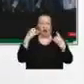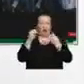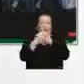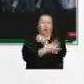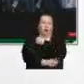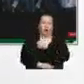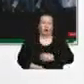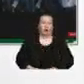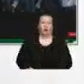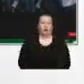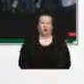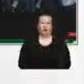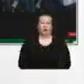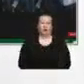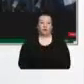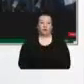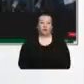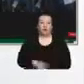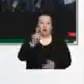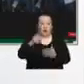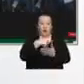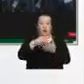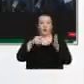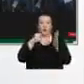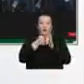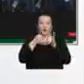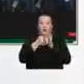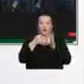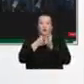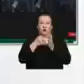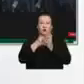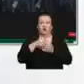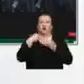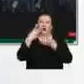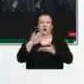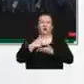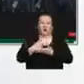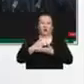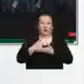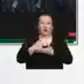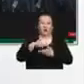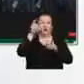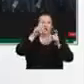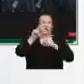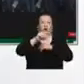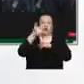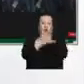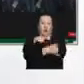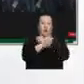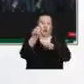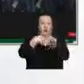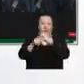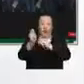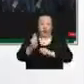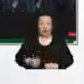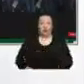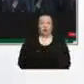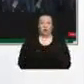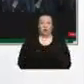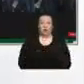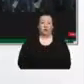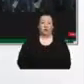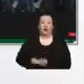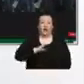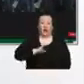enriquecerse eliminando un arancel das beneficio un importador y sólo puede ser por decreto al presidente hay que tener una ética